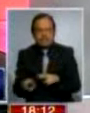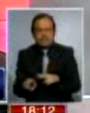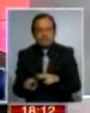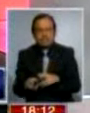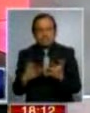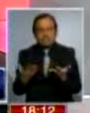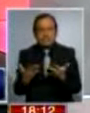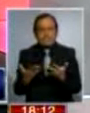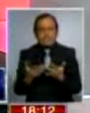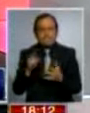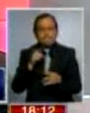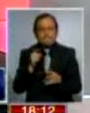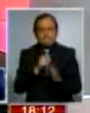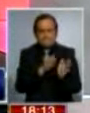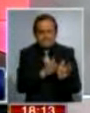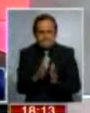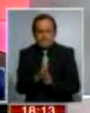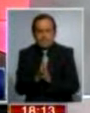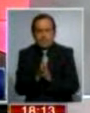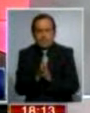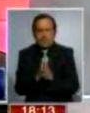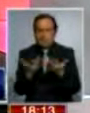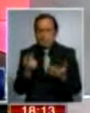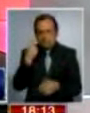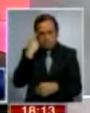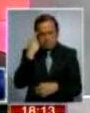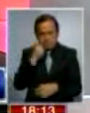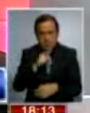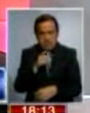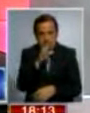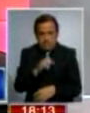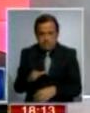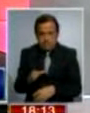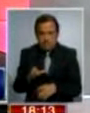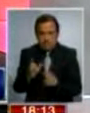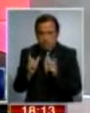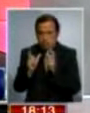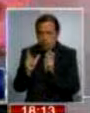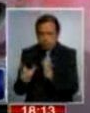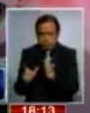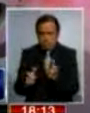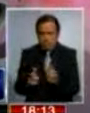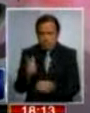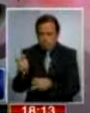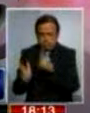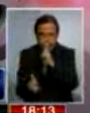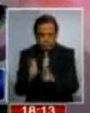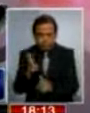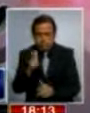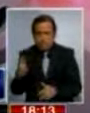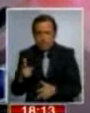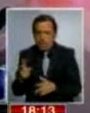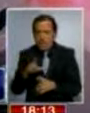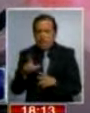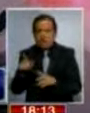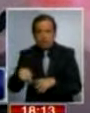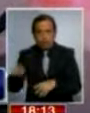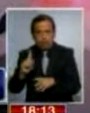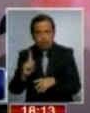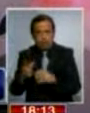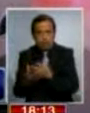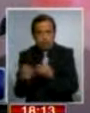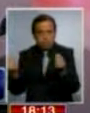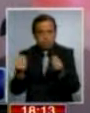que si bien no se ajusta al protocolo, pero es extraordinario. Si el personal hubiese hecho uso del armamento para evitar la evasión de estas